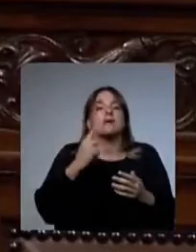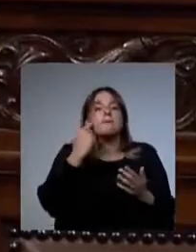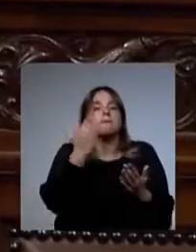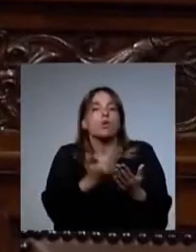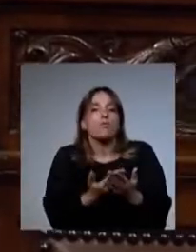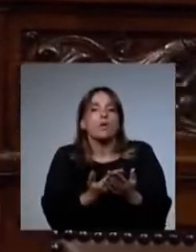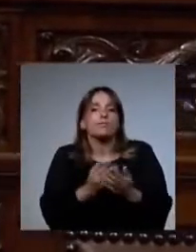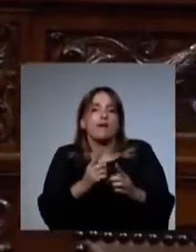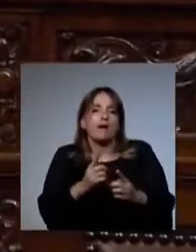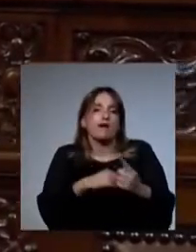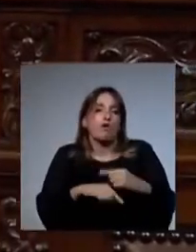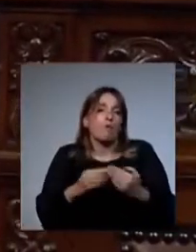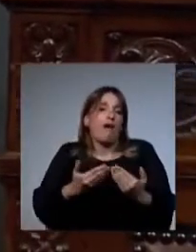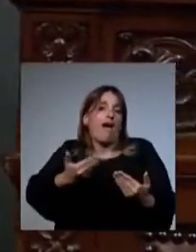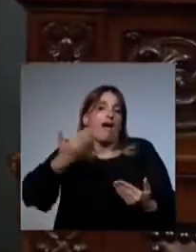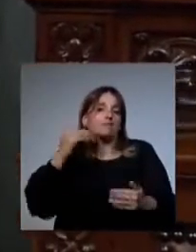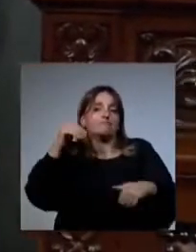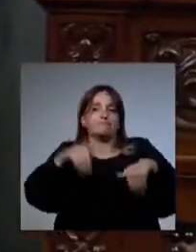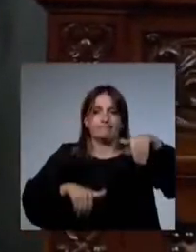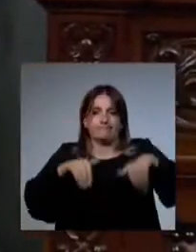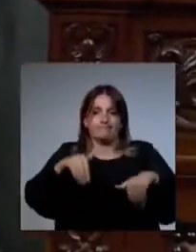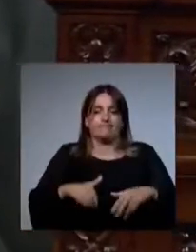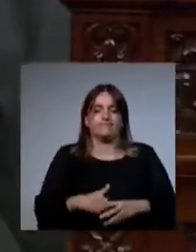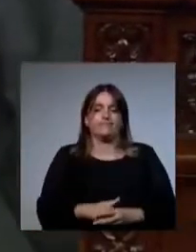como plataforma electoral de la ciudadanía.